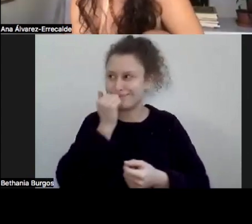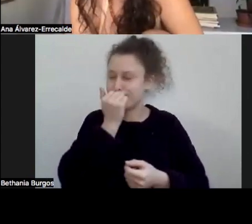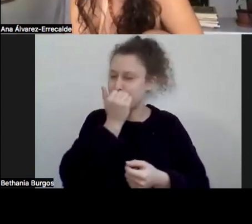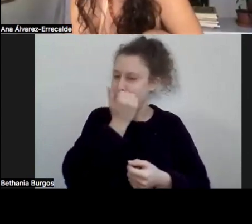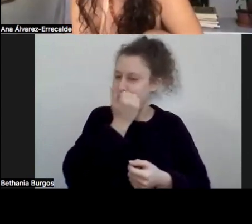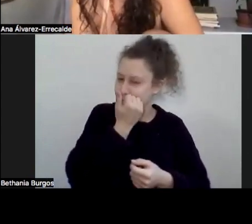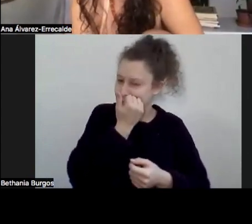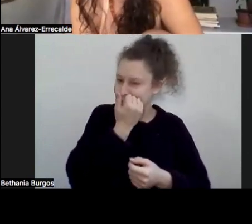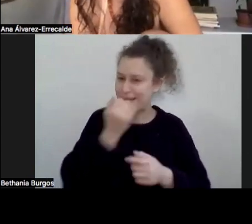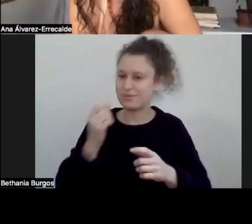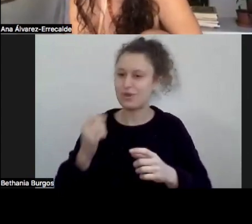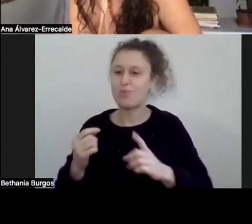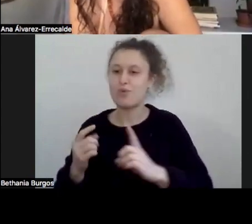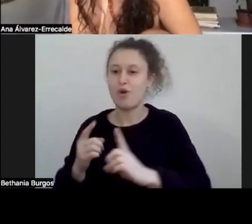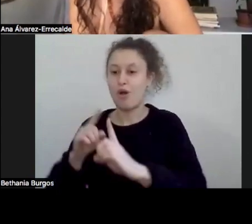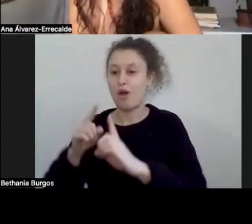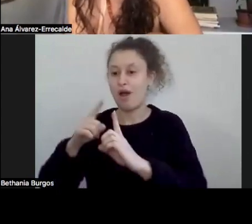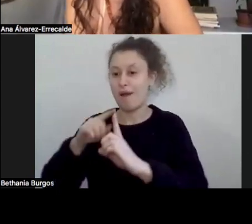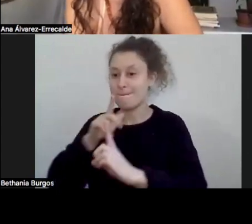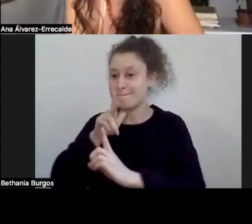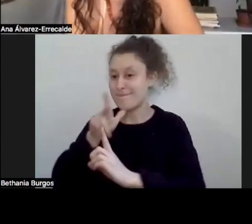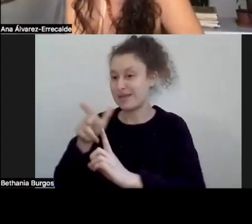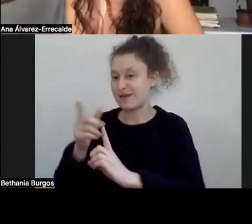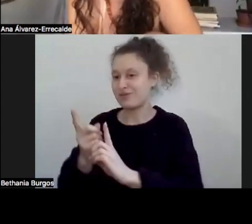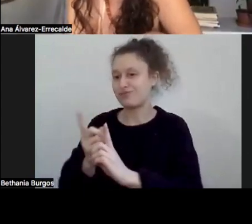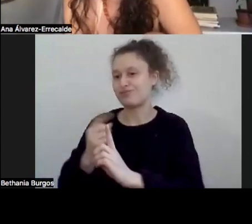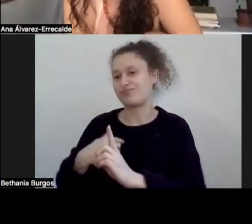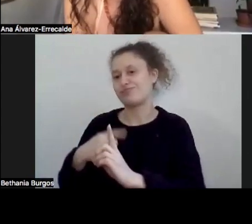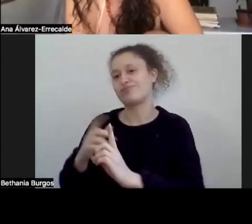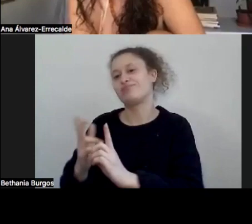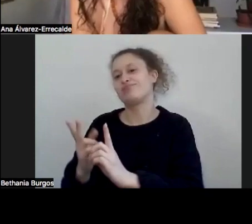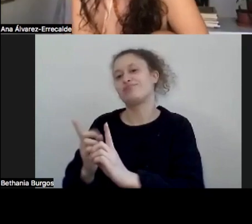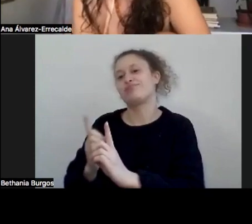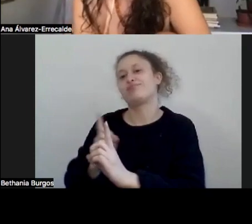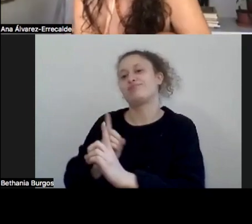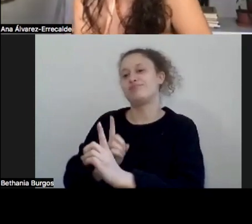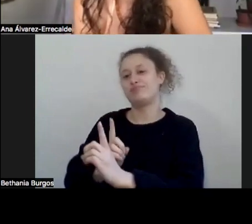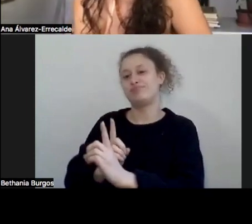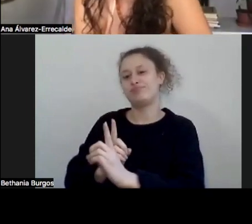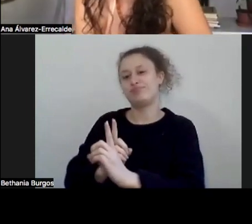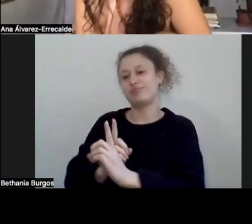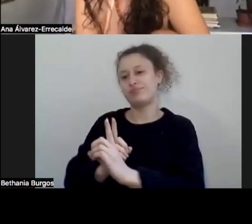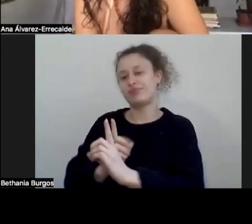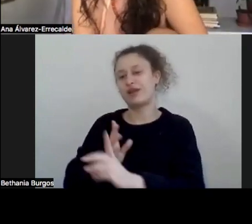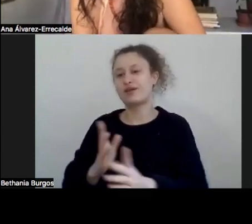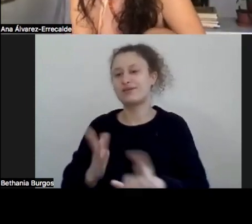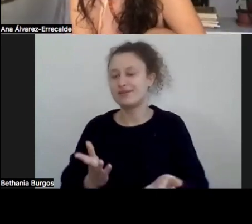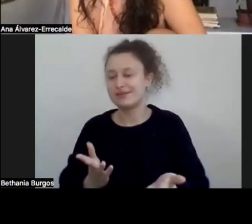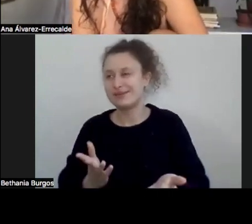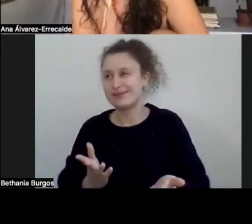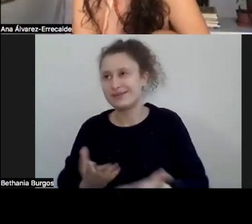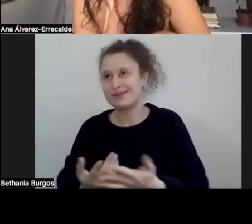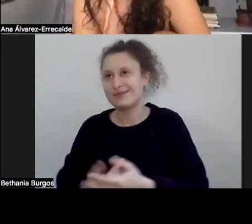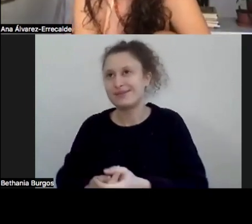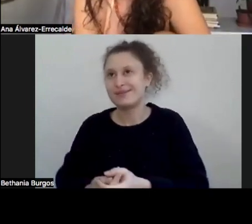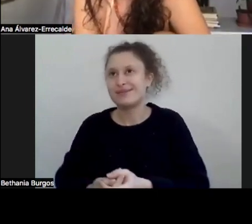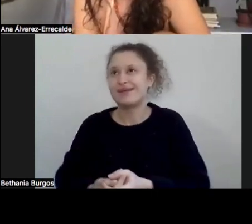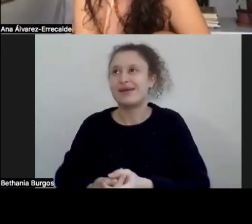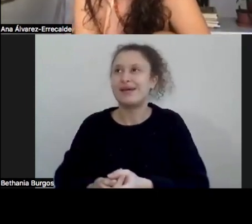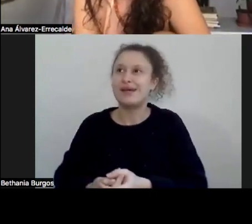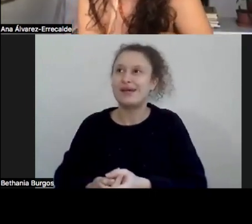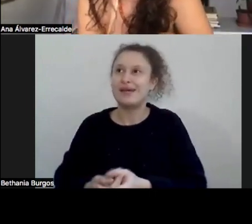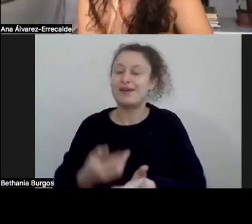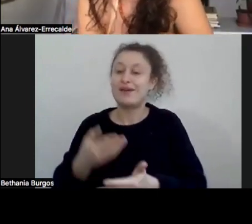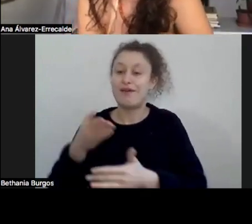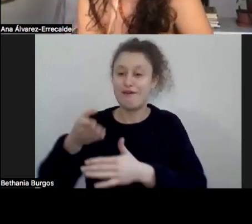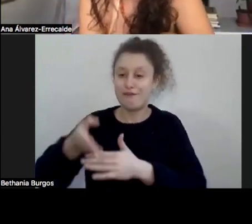que me parece que, bueno, es algo común a muchas mamás, ¿no? Que a veces si vamos a una fiesta o estamos en un